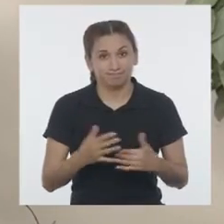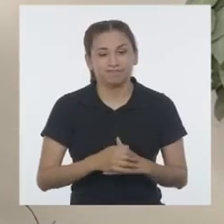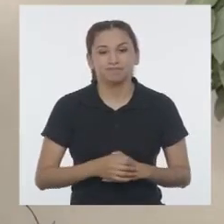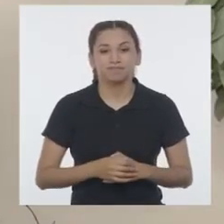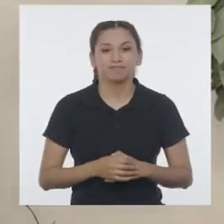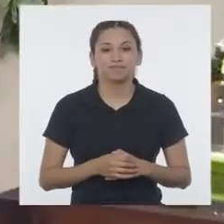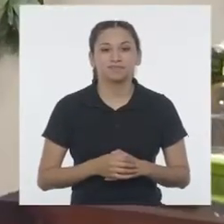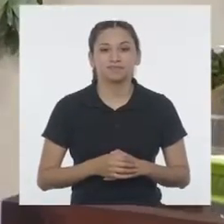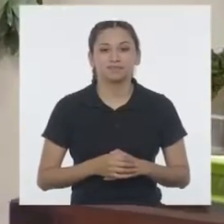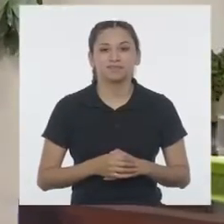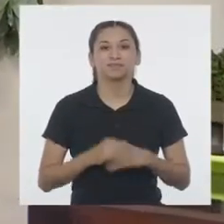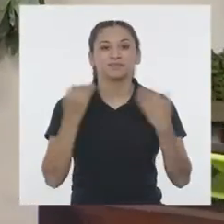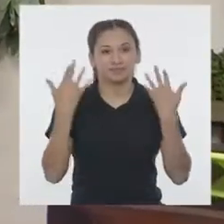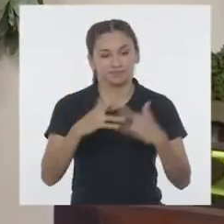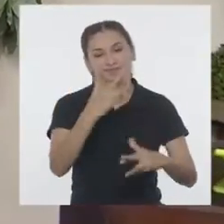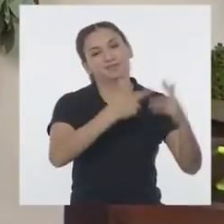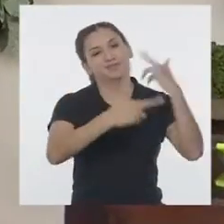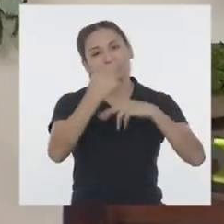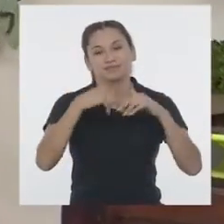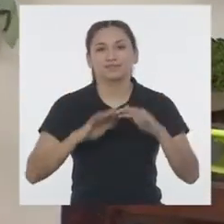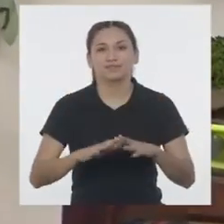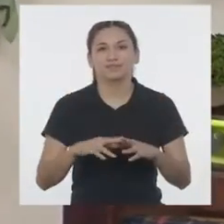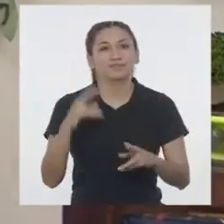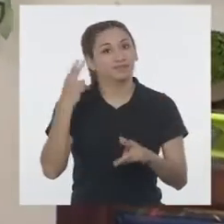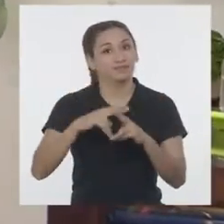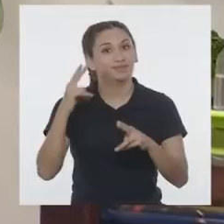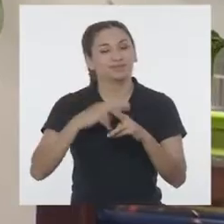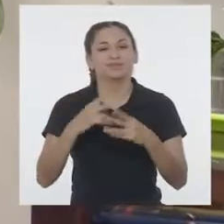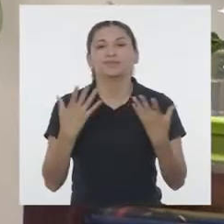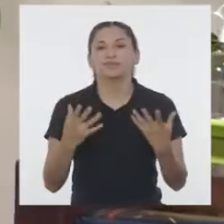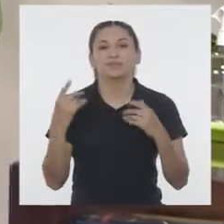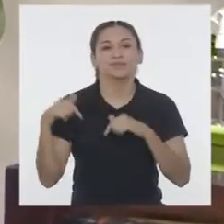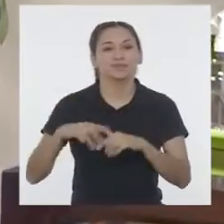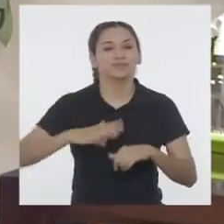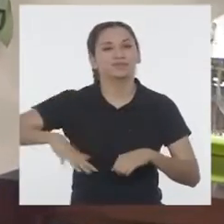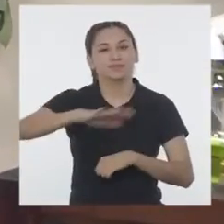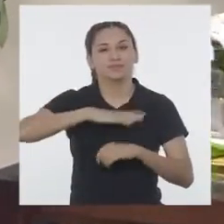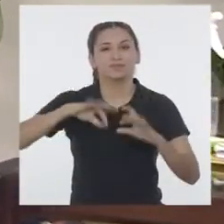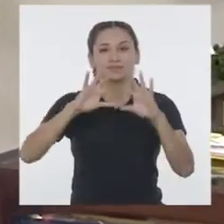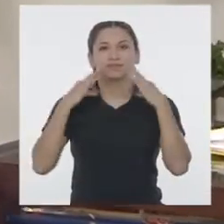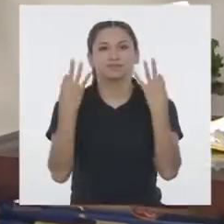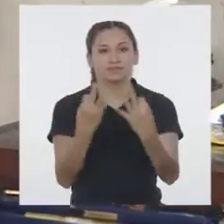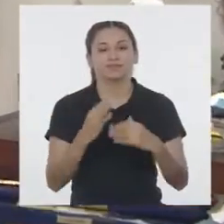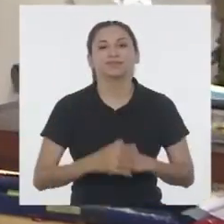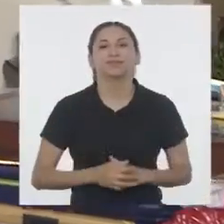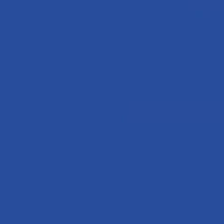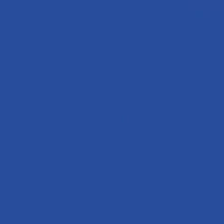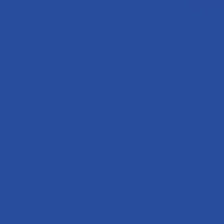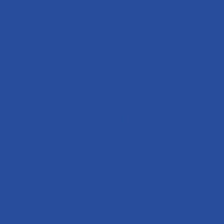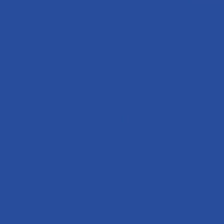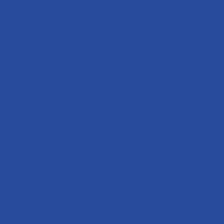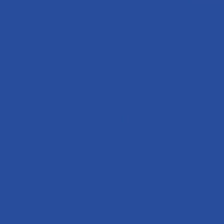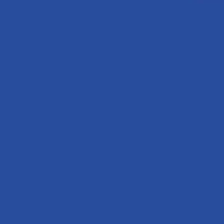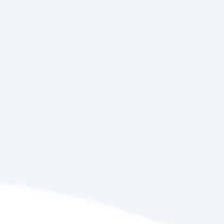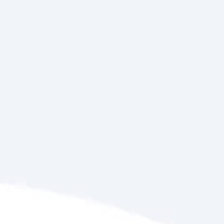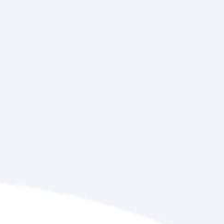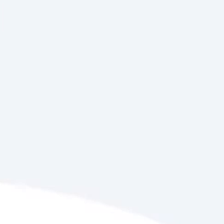¿no? Ya regresamos, volvemos con más en Somos Familia.